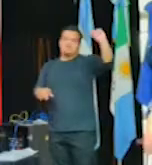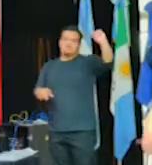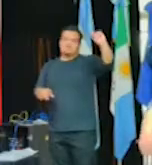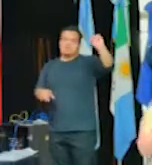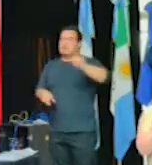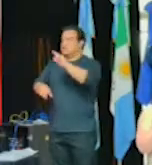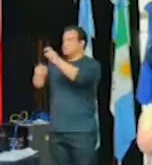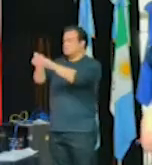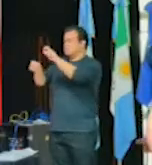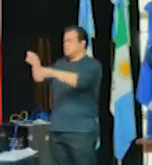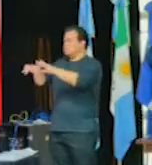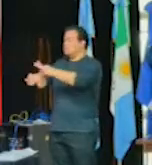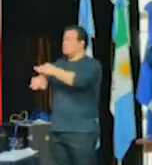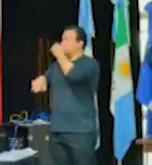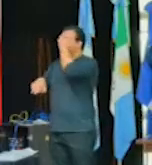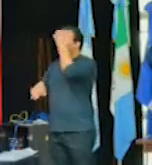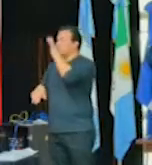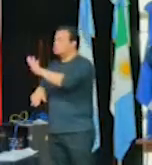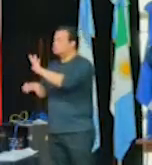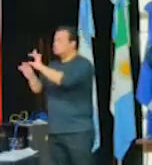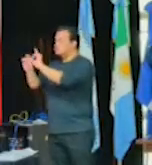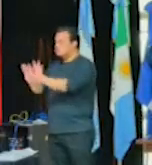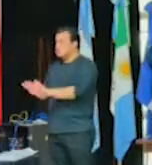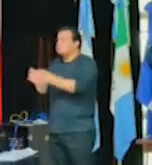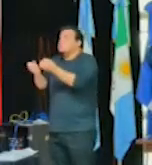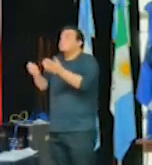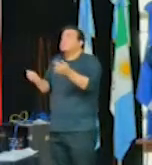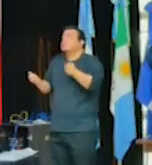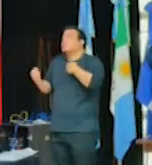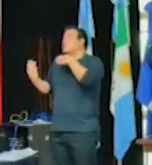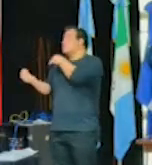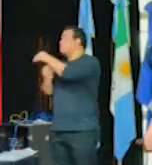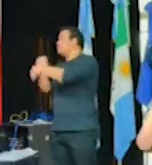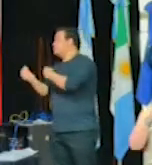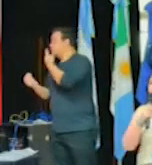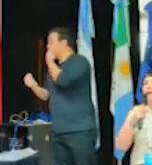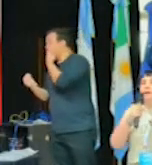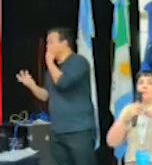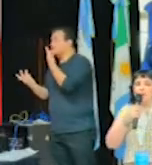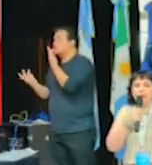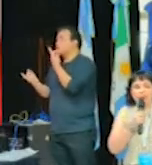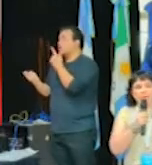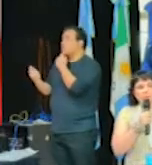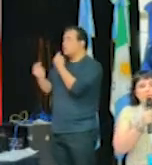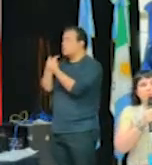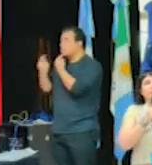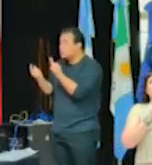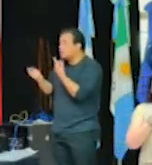5 pacientes porque necesito revisar al paciente, atender a la familia, ver qué le pasa a la mamá, ver cuál es la